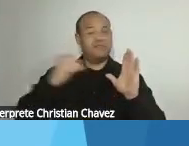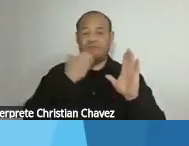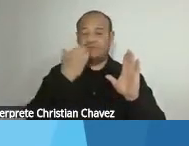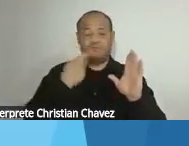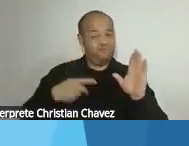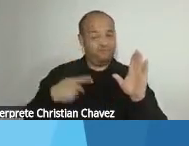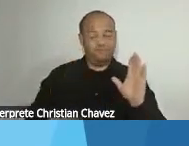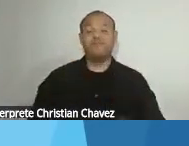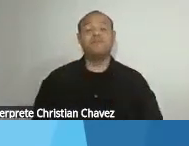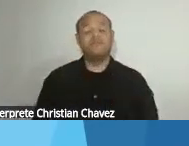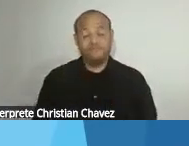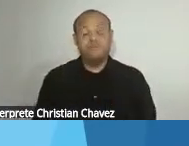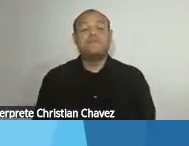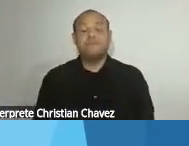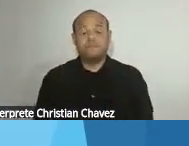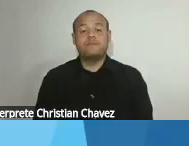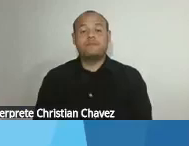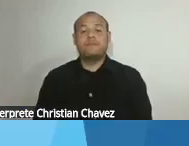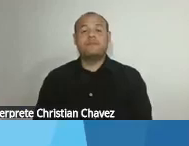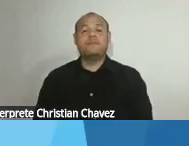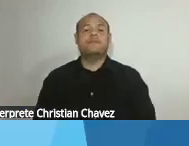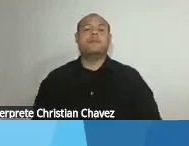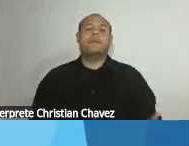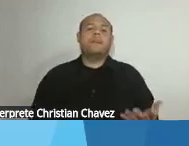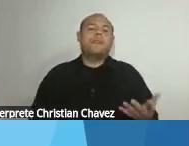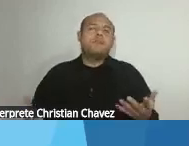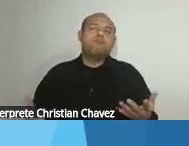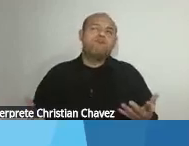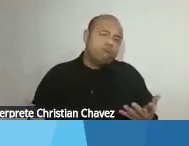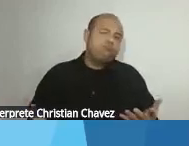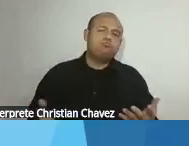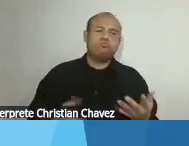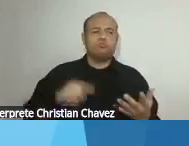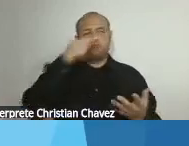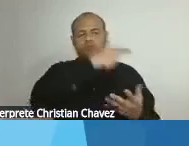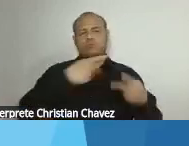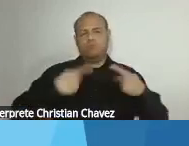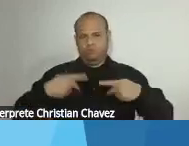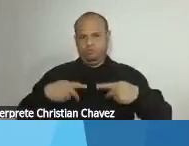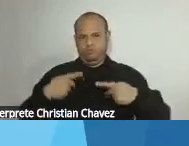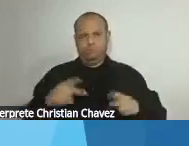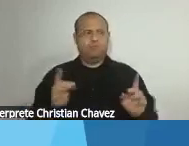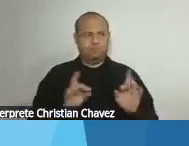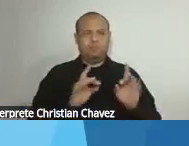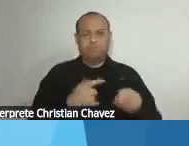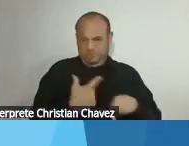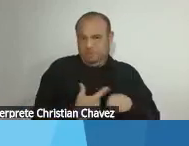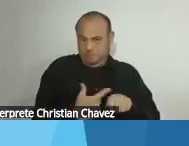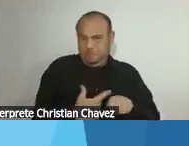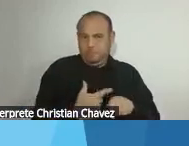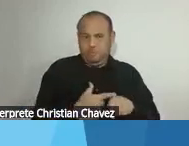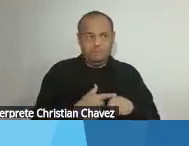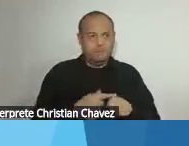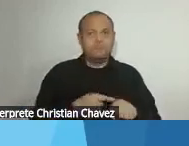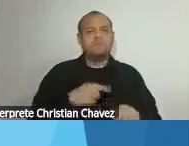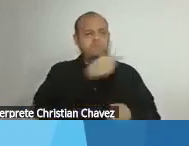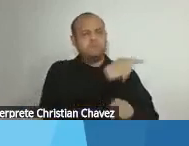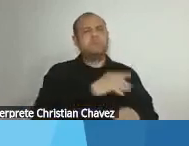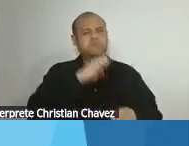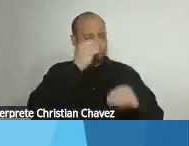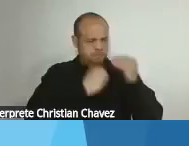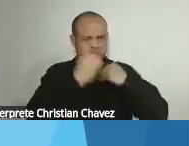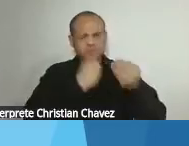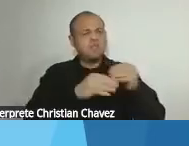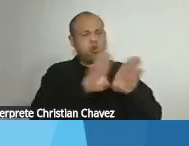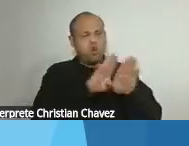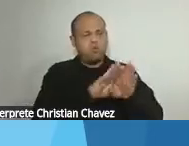También la forma en el que el paciente se tiene que alimentar, pues es de forma equilibrada, ¿sí? ¿Qué queremos decir una